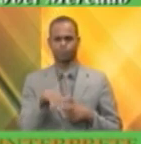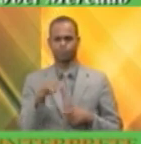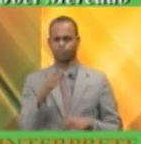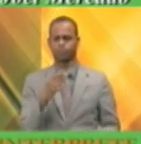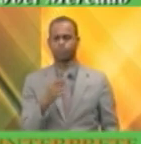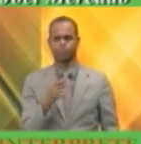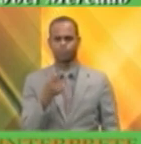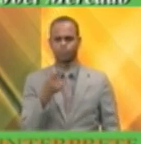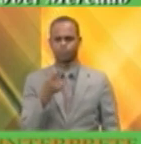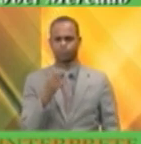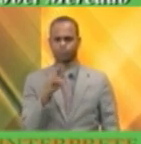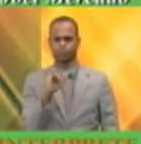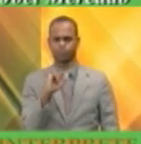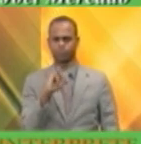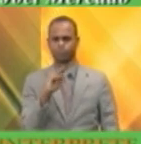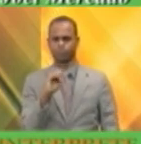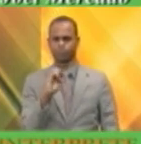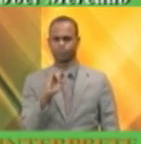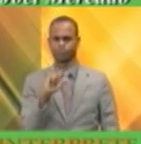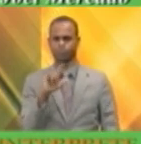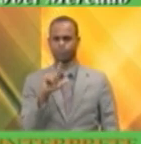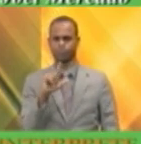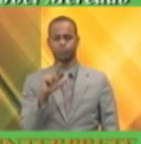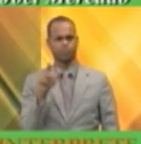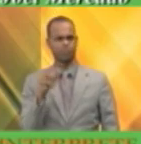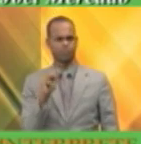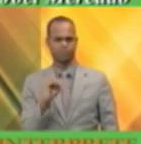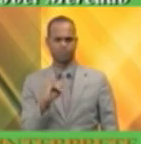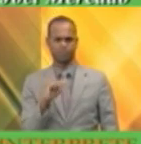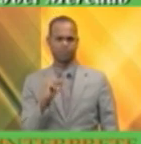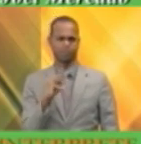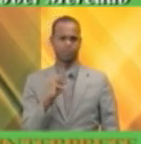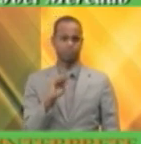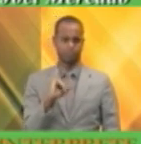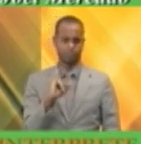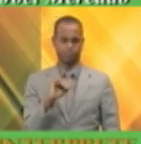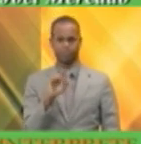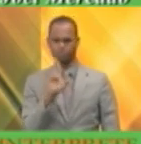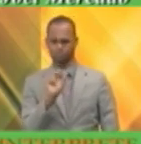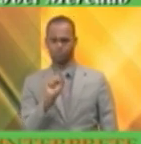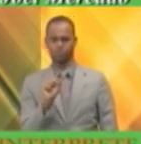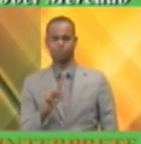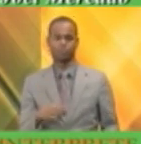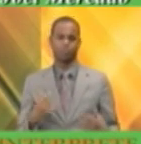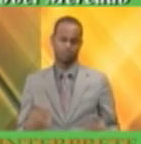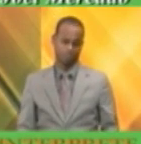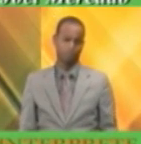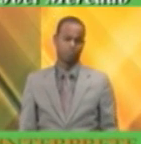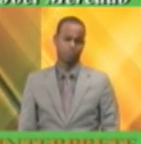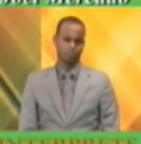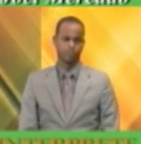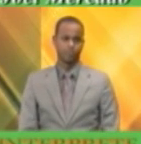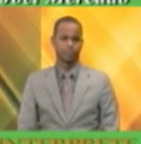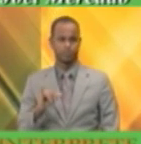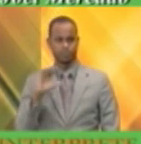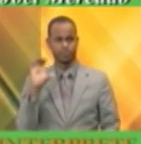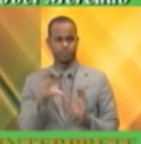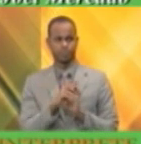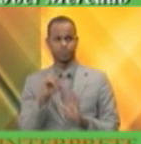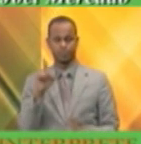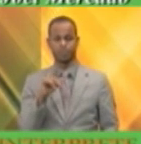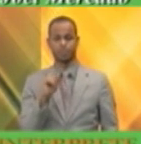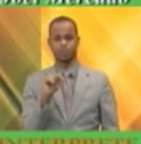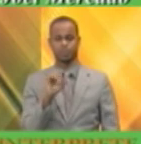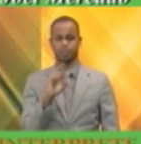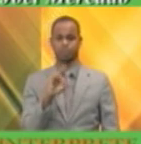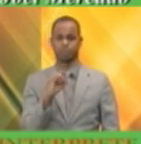en Greenfield, Miami, y en el mundial tomó el tercer lugar. Esa fotografía es en Toronto, cuando